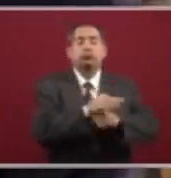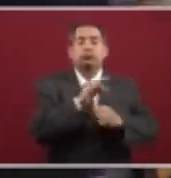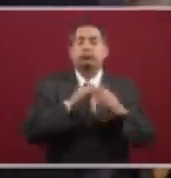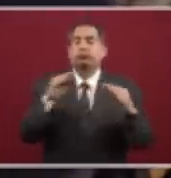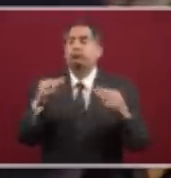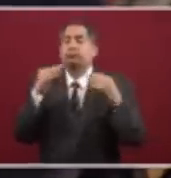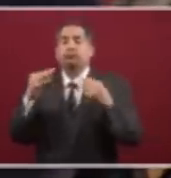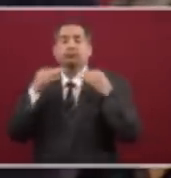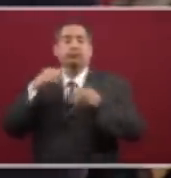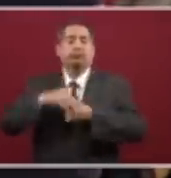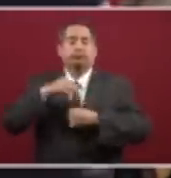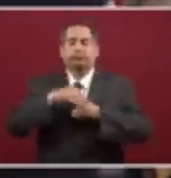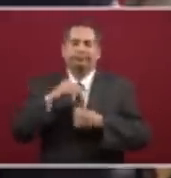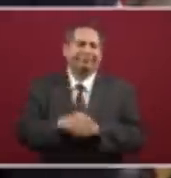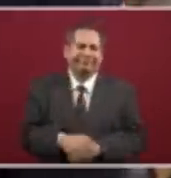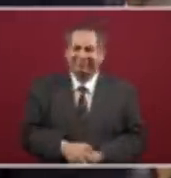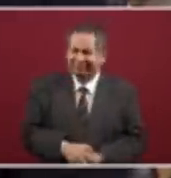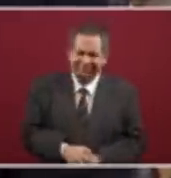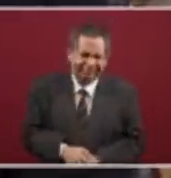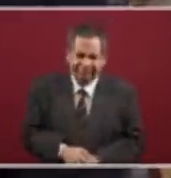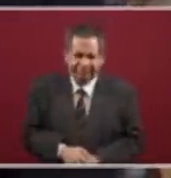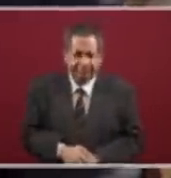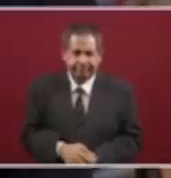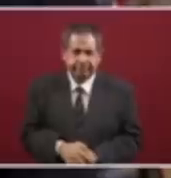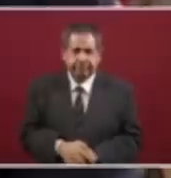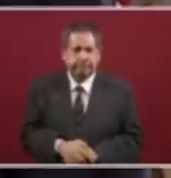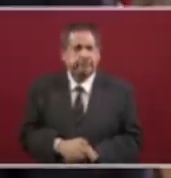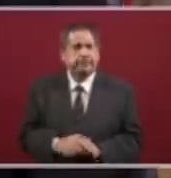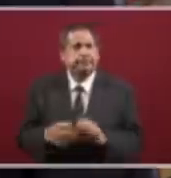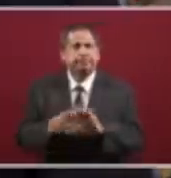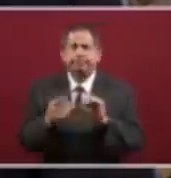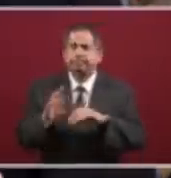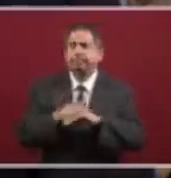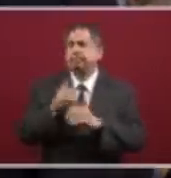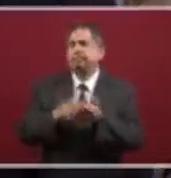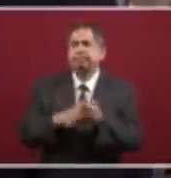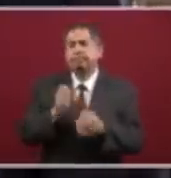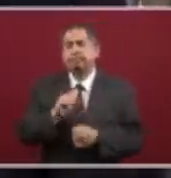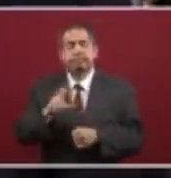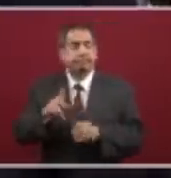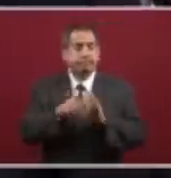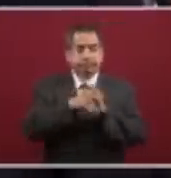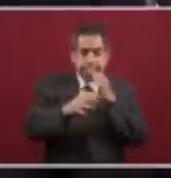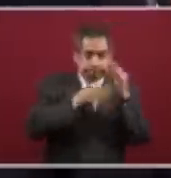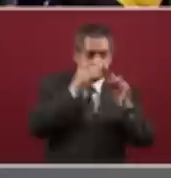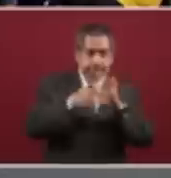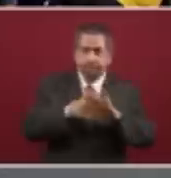el papel de los medios de información para manipular